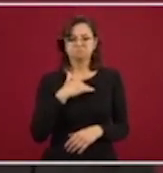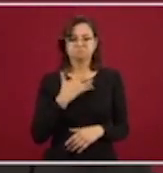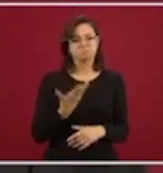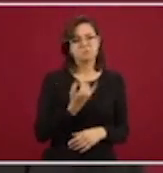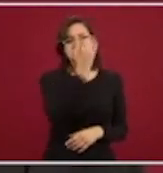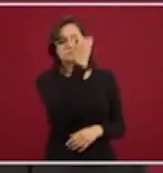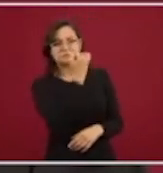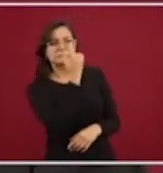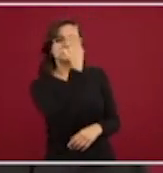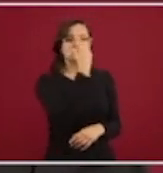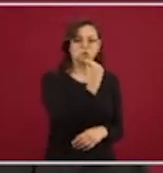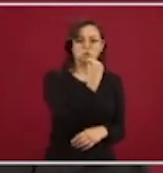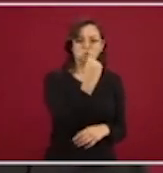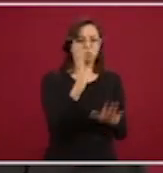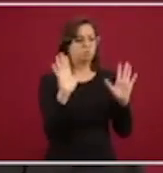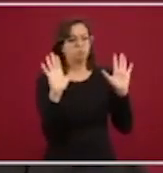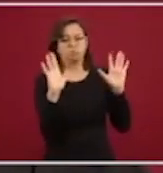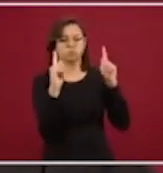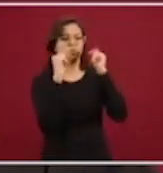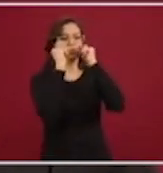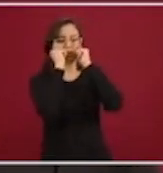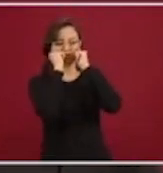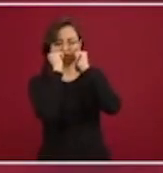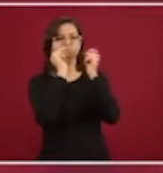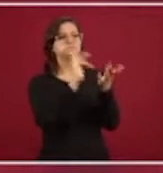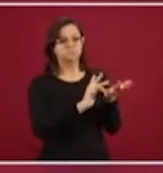independientemente del resultado,